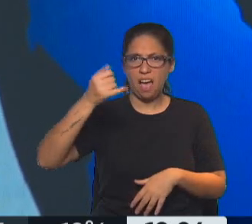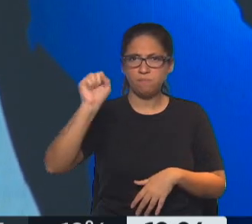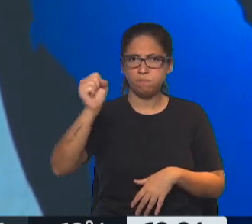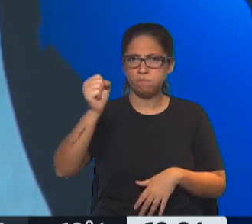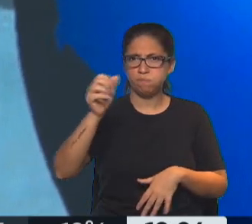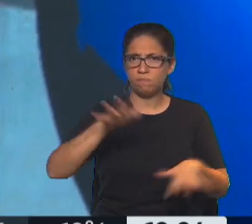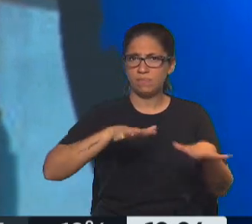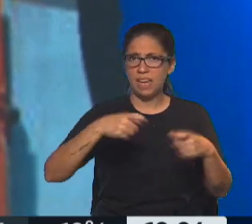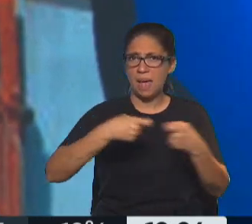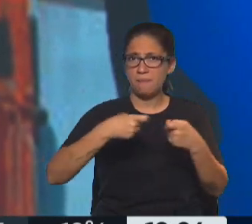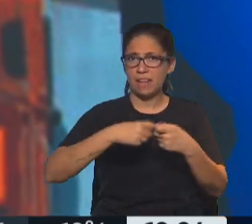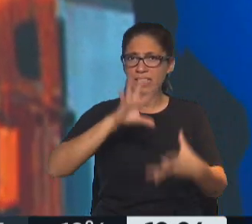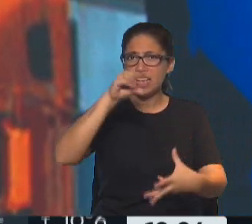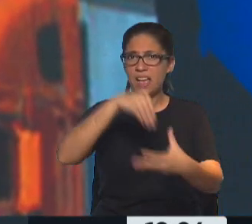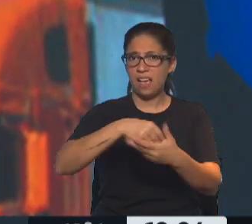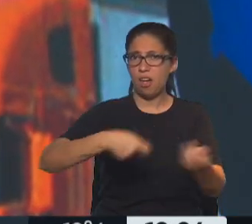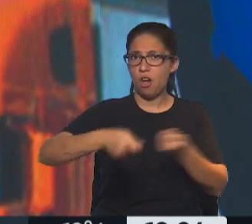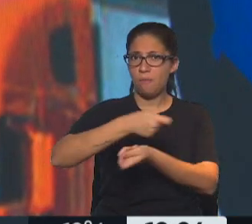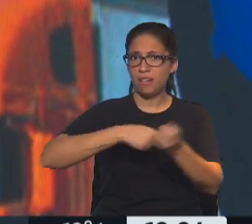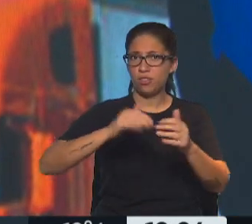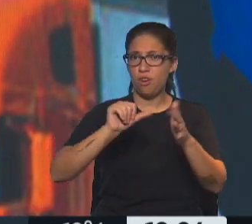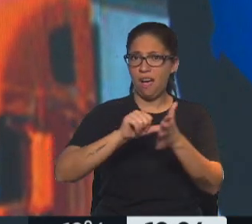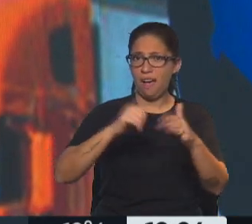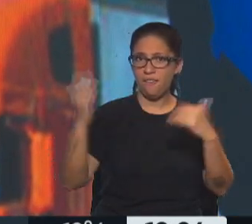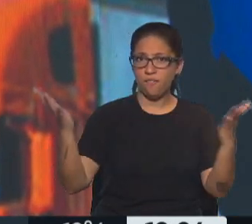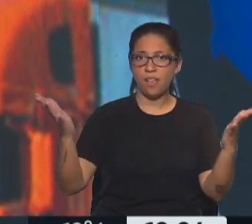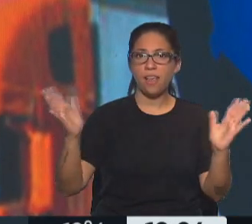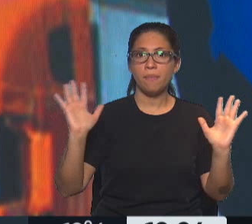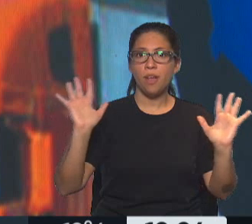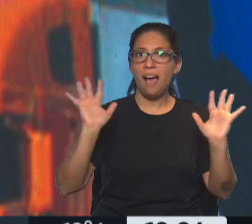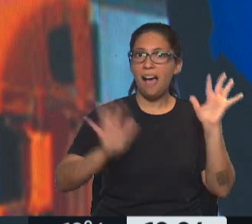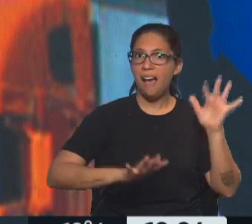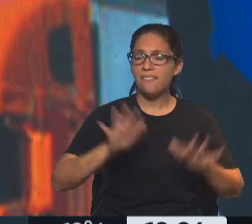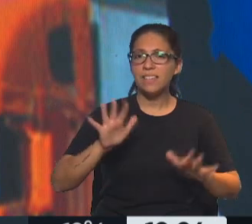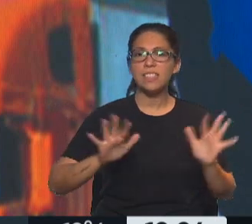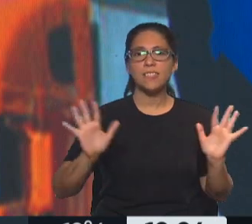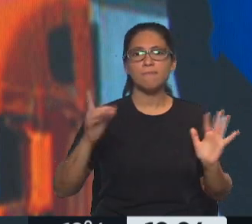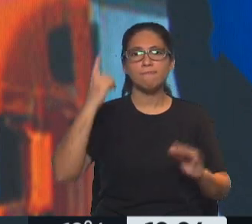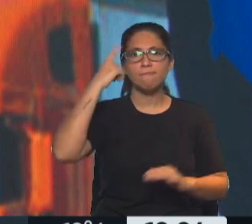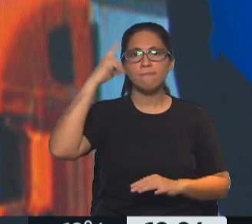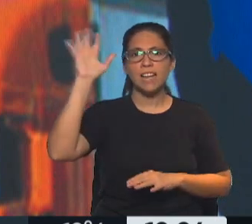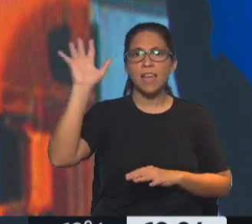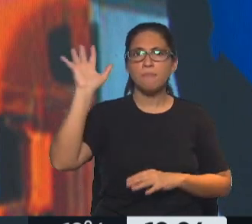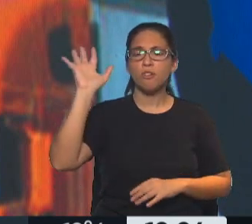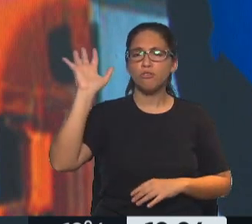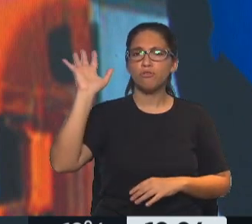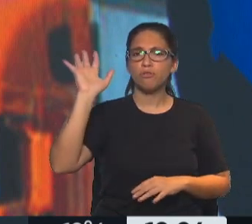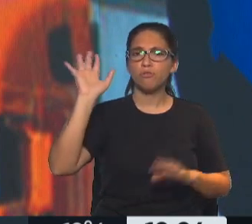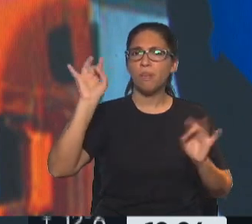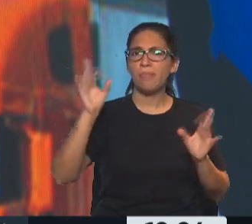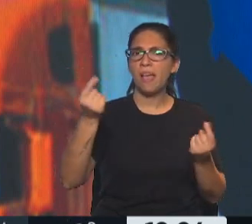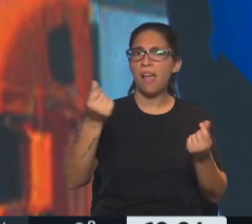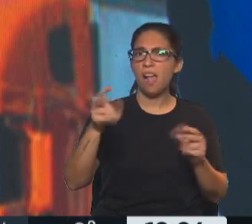de empresas que intervienen en el comercio exterior. Ojo, porque a veces nos hacen creer que solamente está la cuestión de las